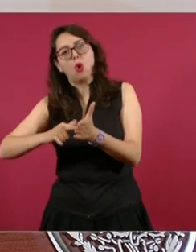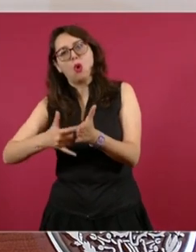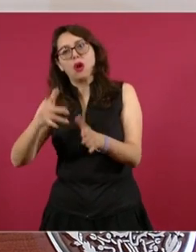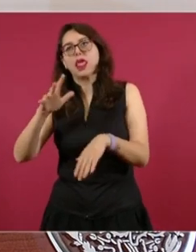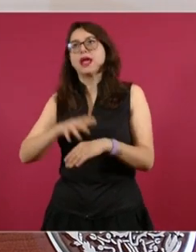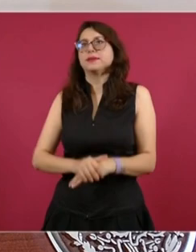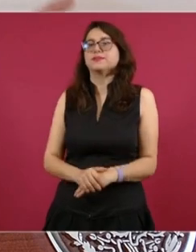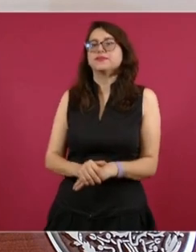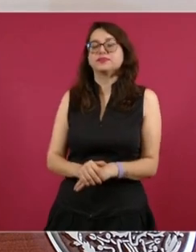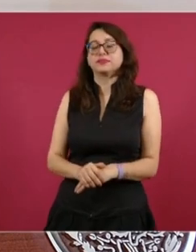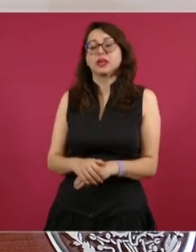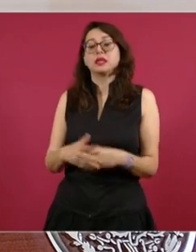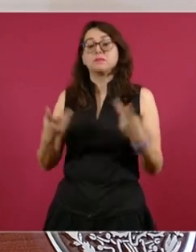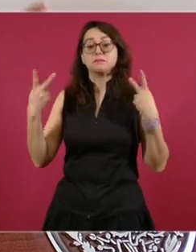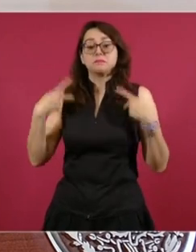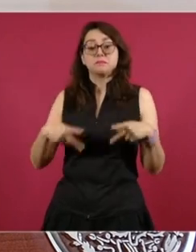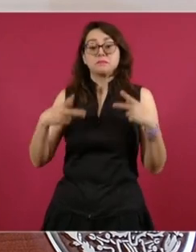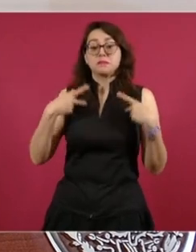El que lo detuvo